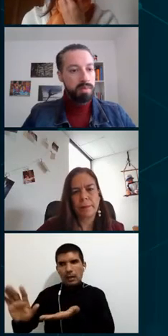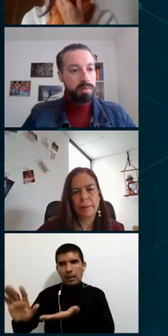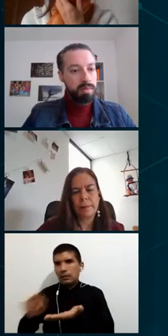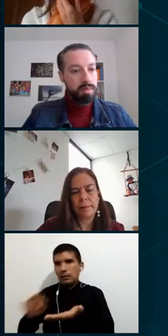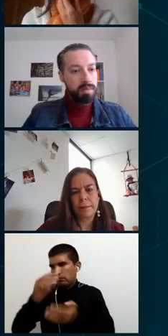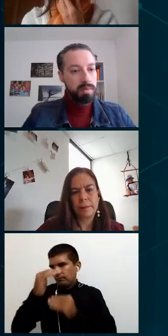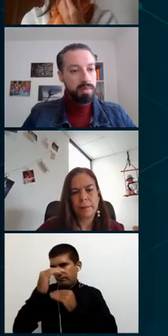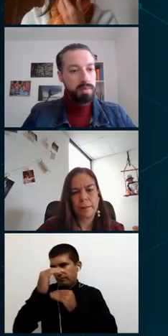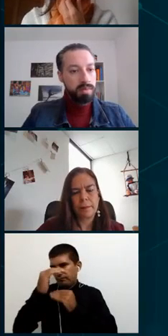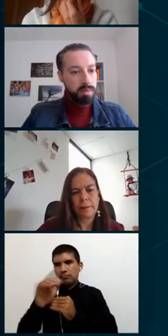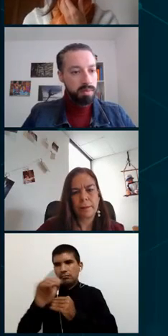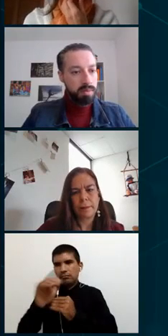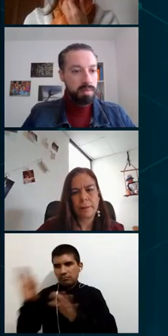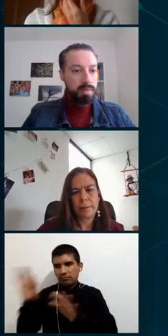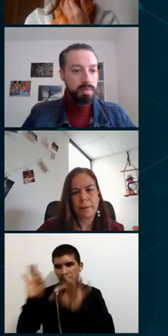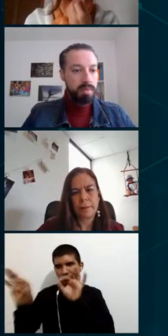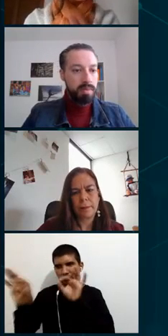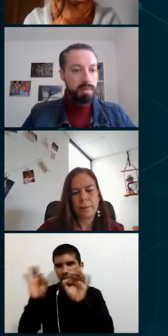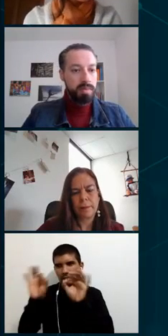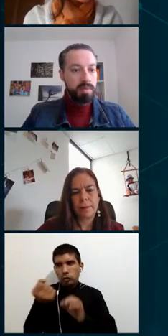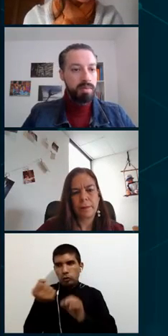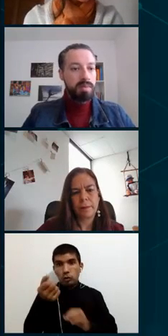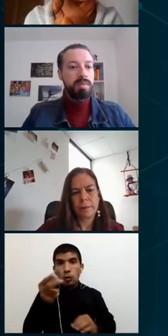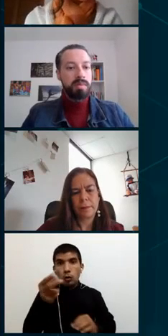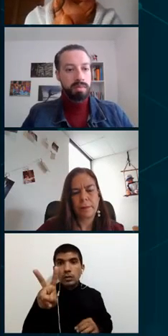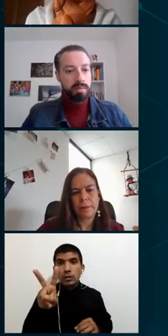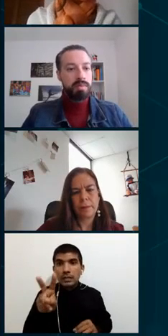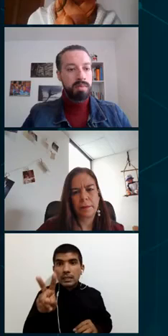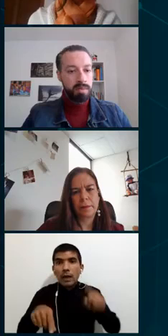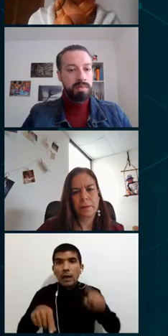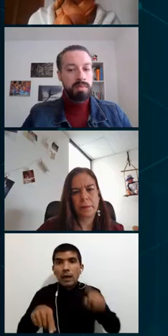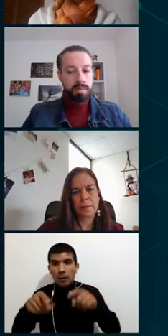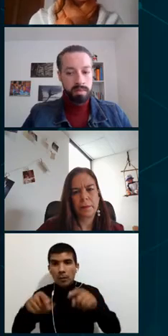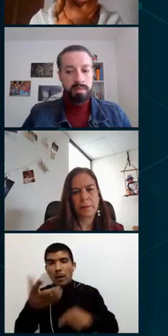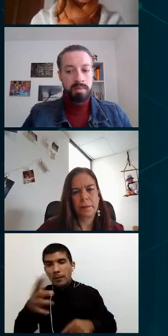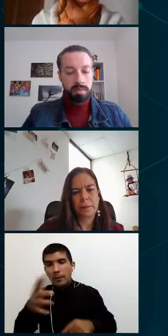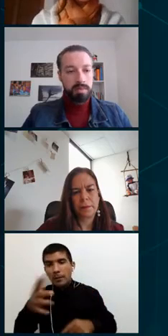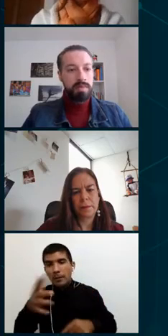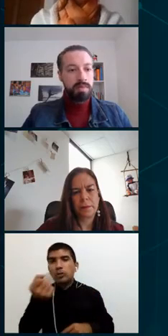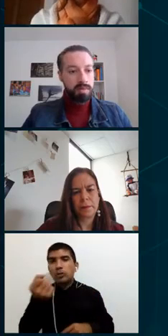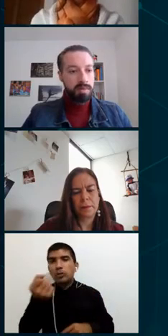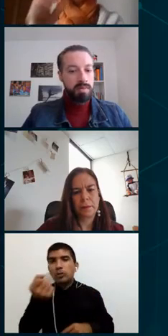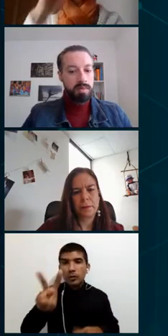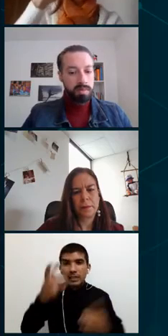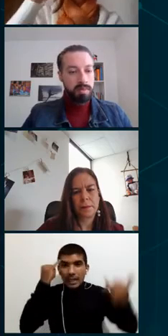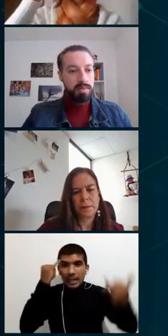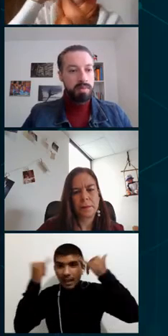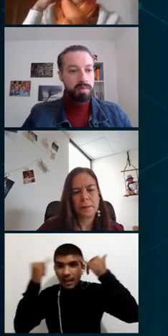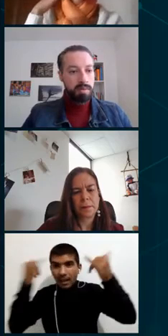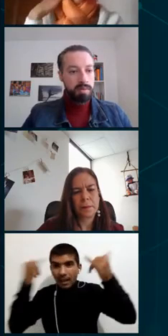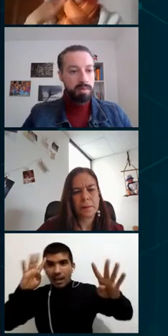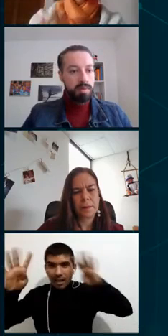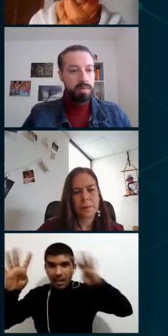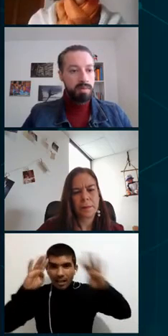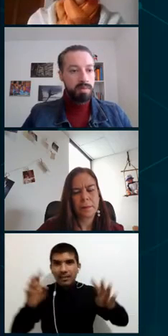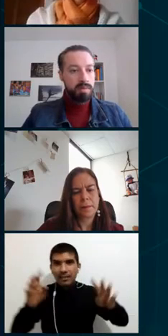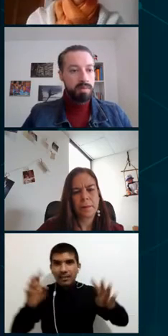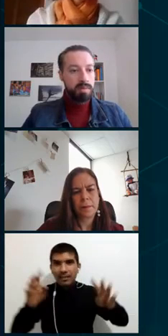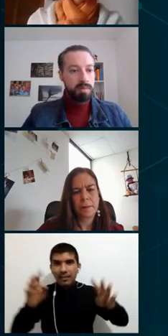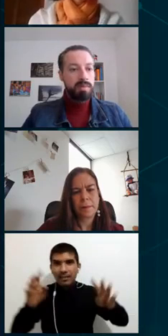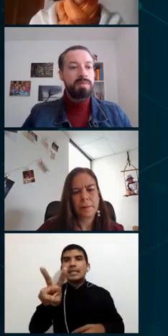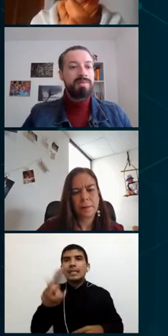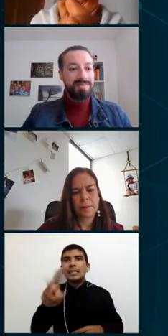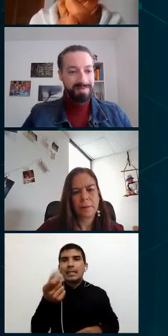estuvimos aproximadamente 12 minutos generando ideas. O sea, estamos hablando de una tasa de una idea por